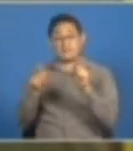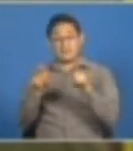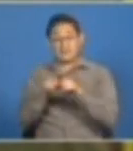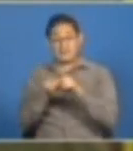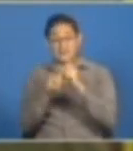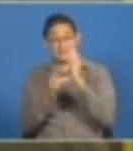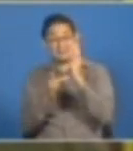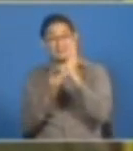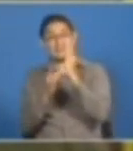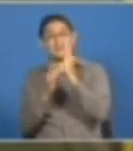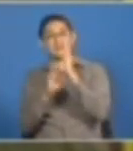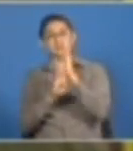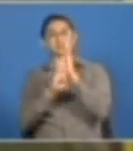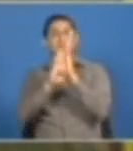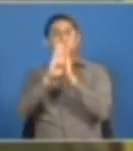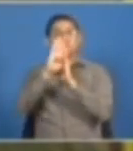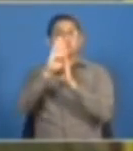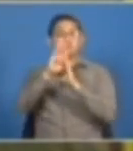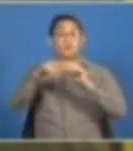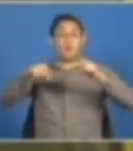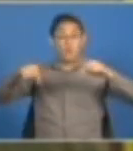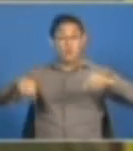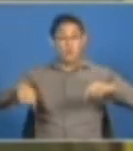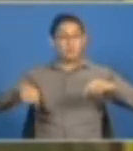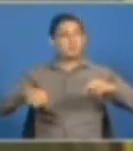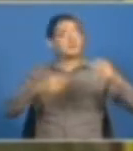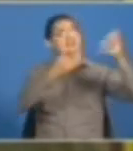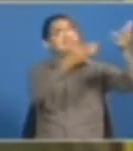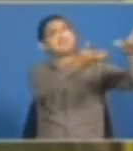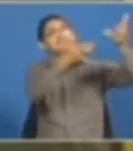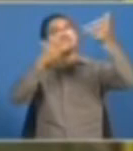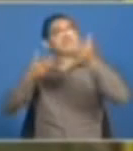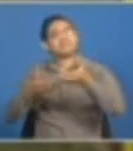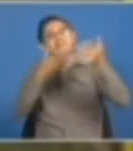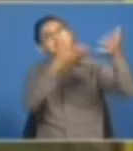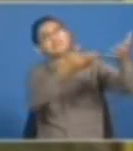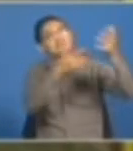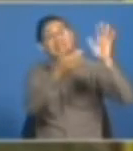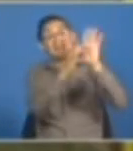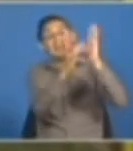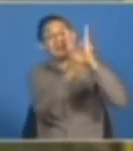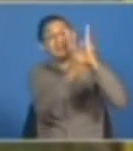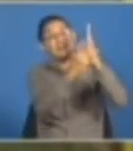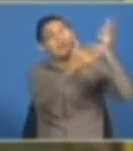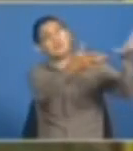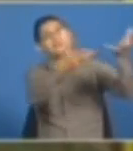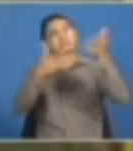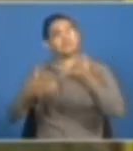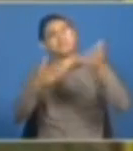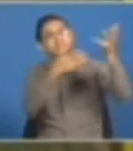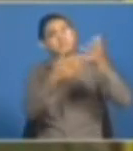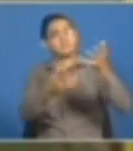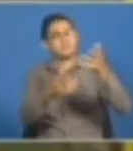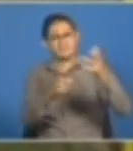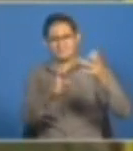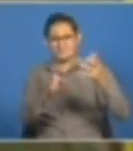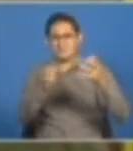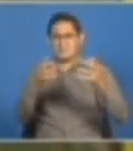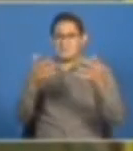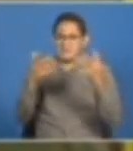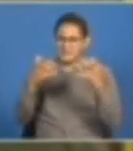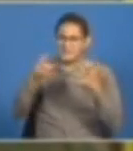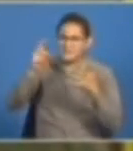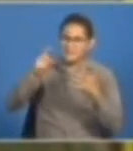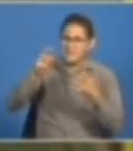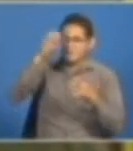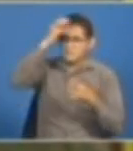tecnología. Hoy importamos tecnología, pero nuestras capacidades tienen que estar encaminadas a que nosotros podamos